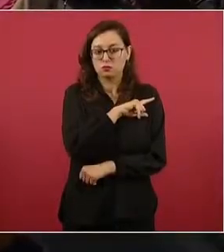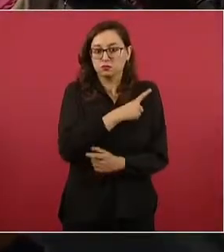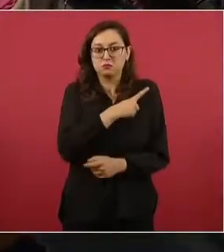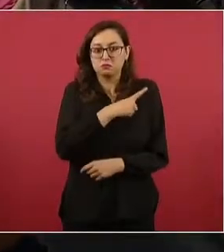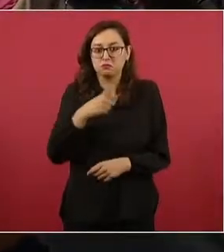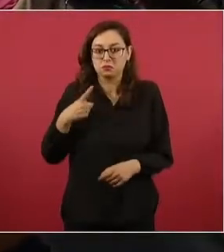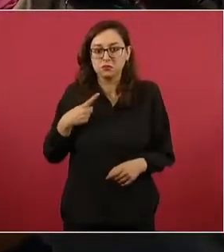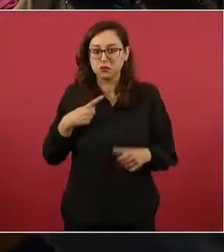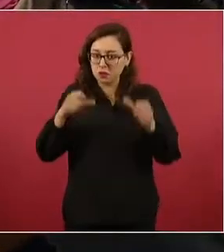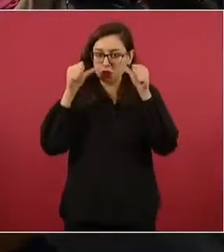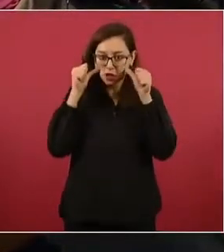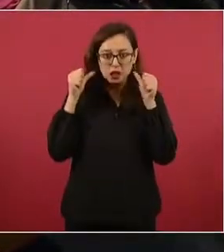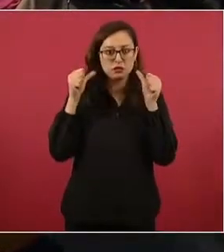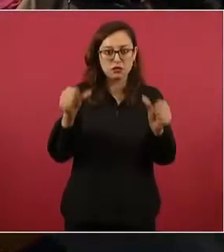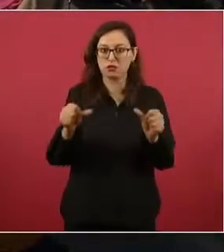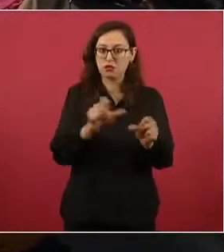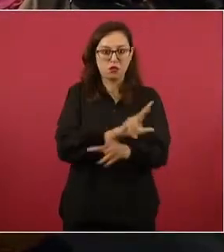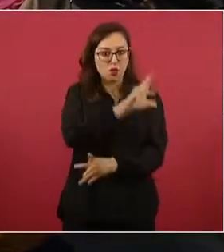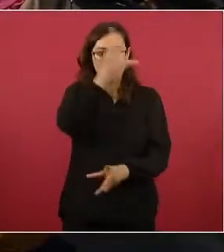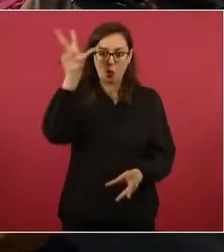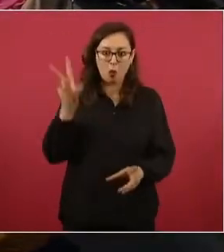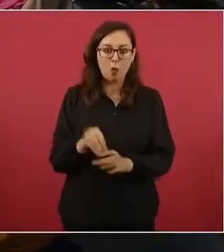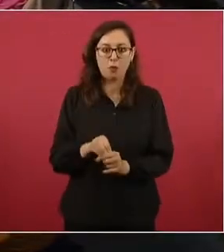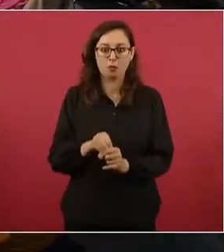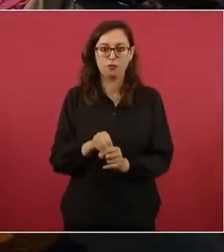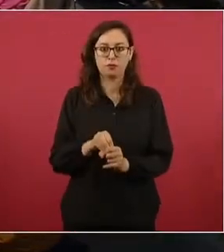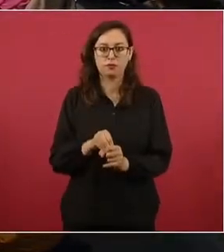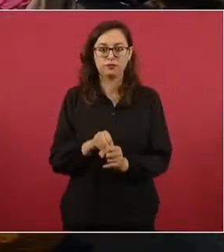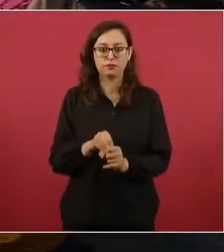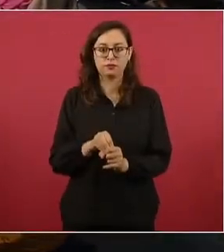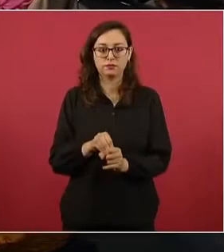deben de aplicarse todas,